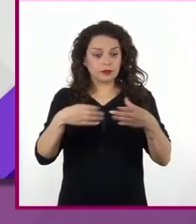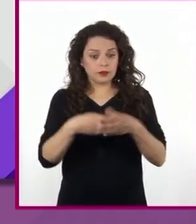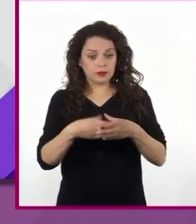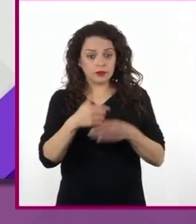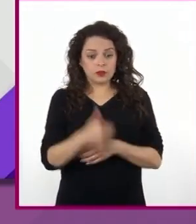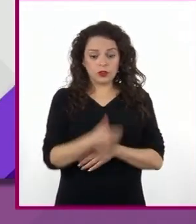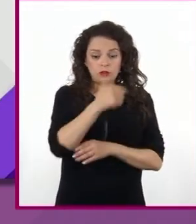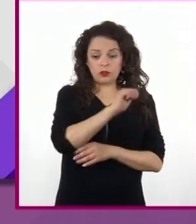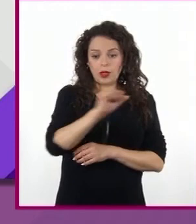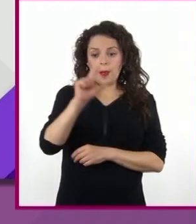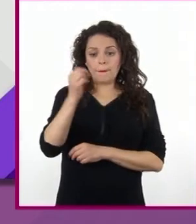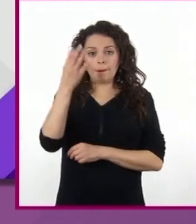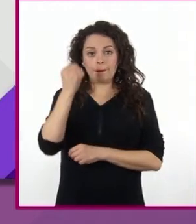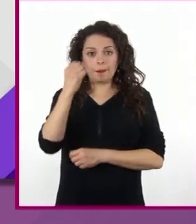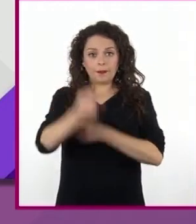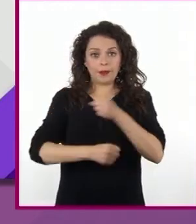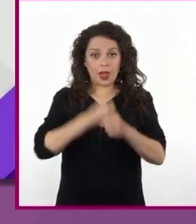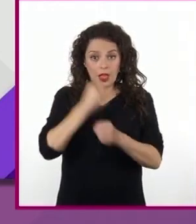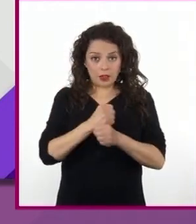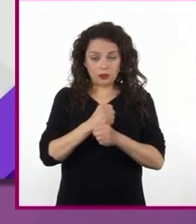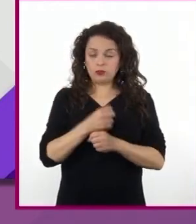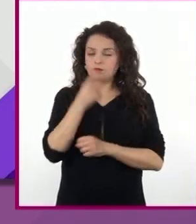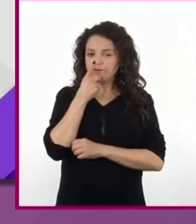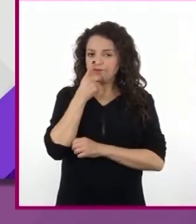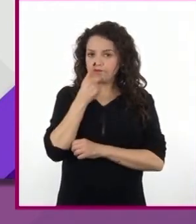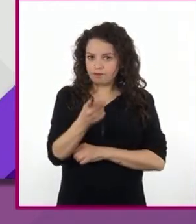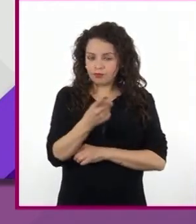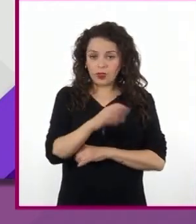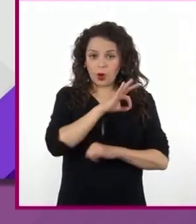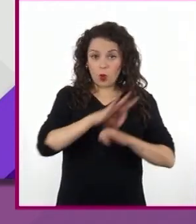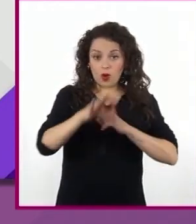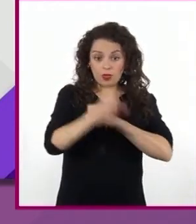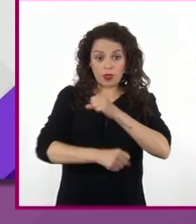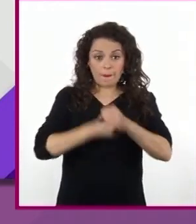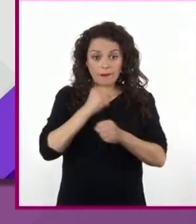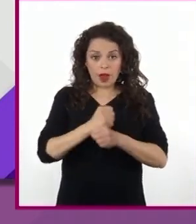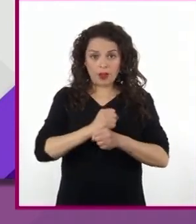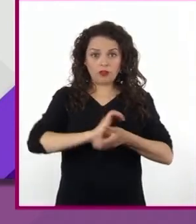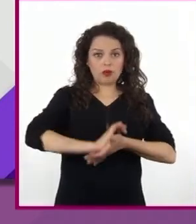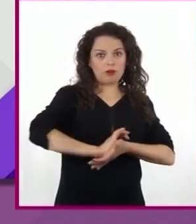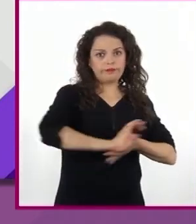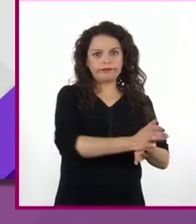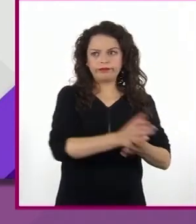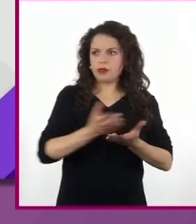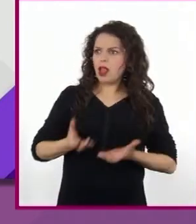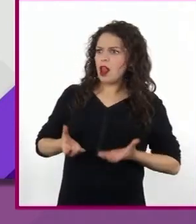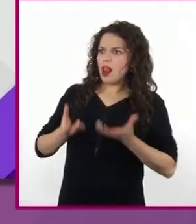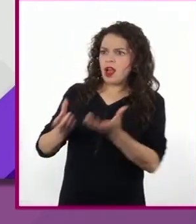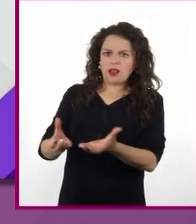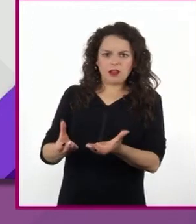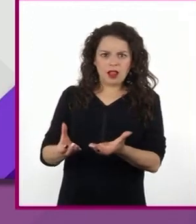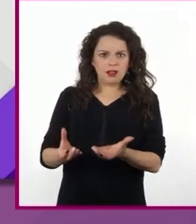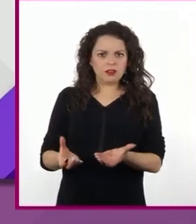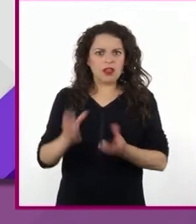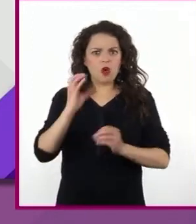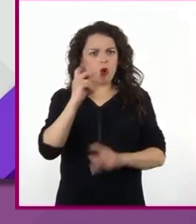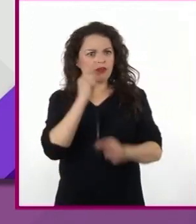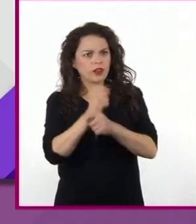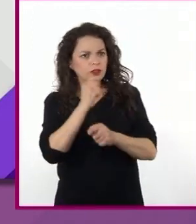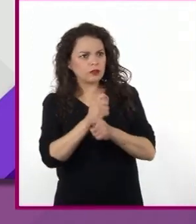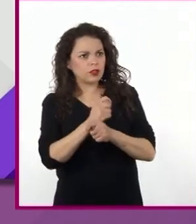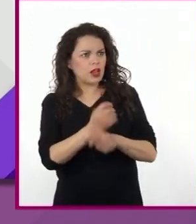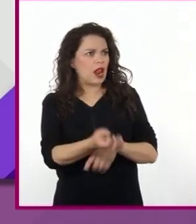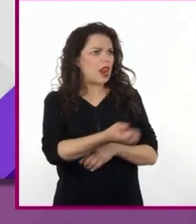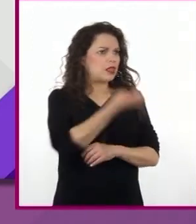12 a 29 años declaró que, en el último año, fue discriminado en la calle, en el transporte público, la escuela,